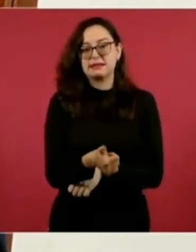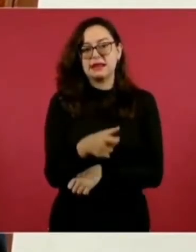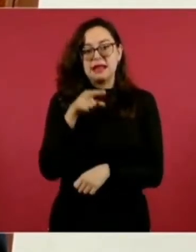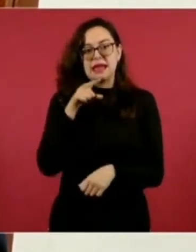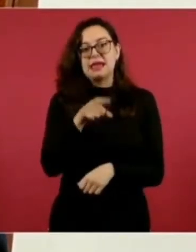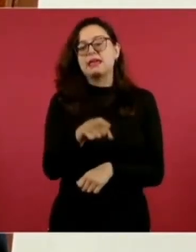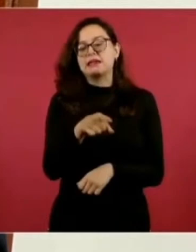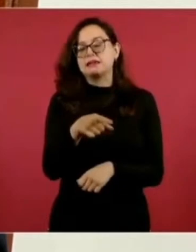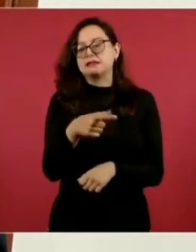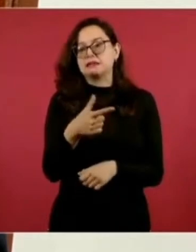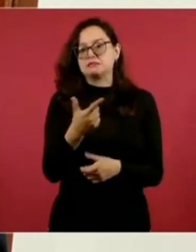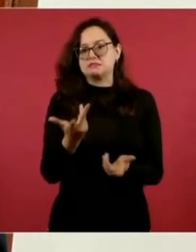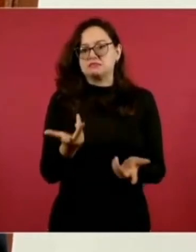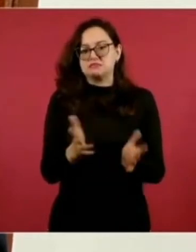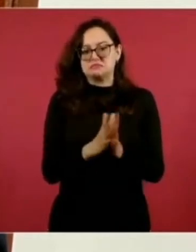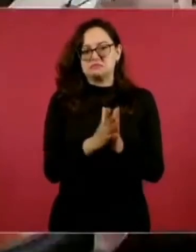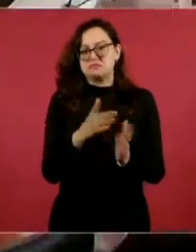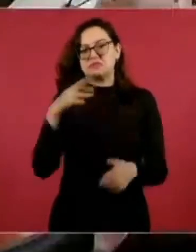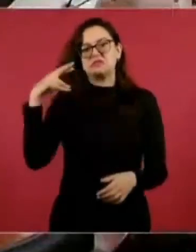sacó un libro